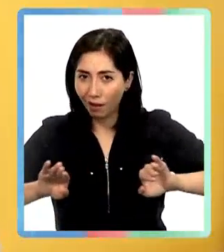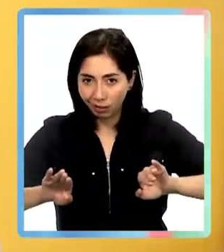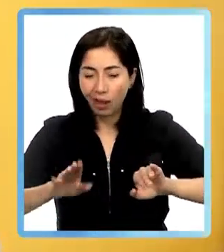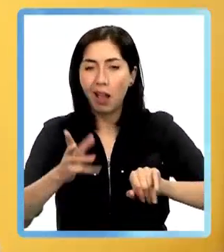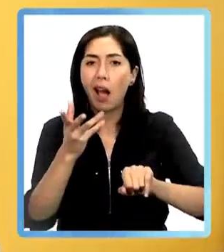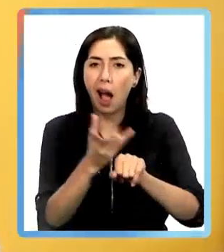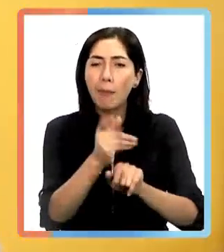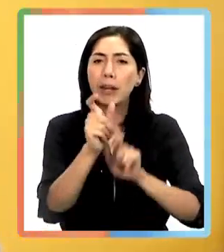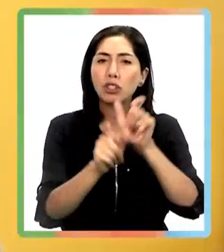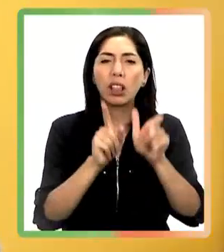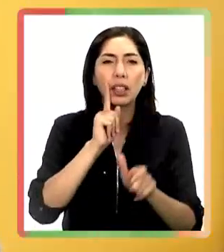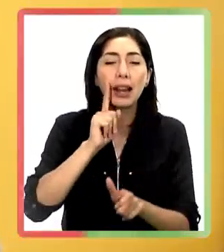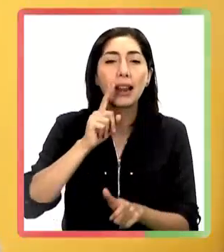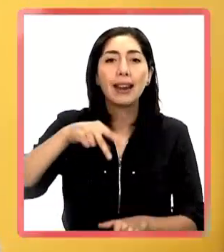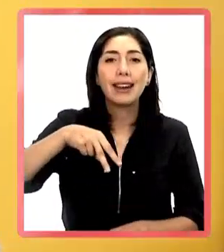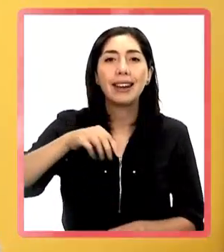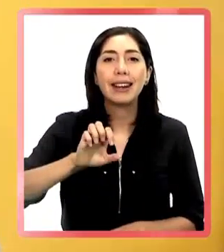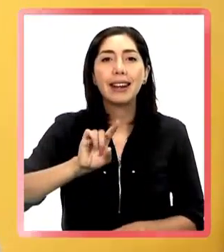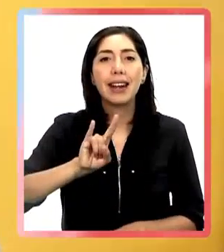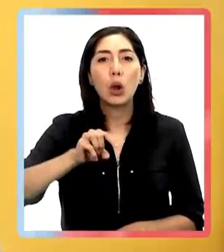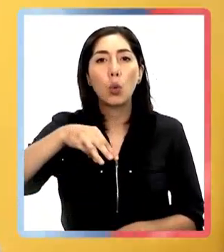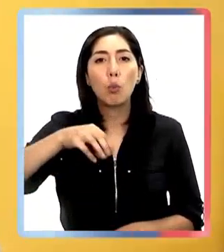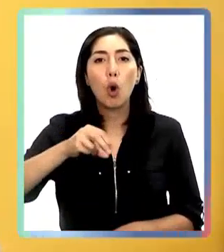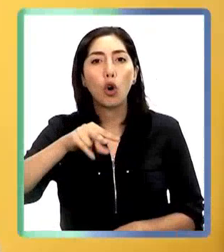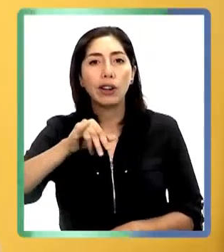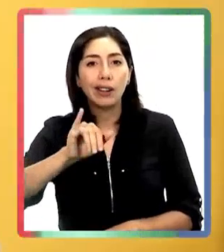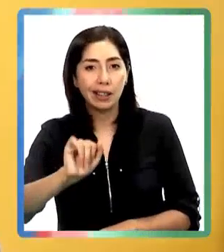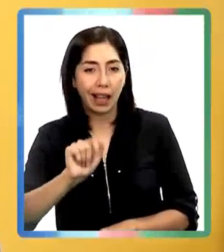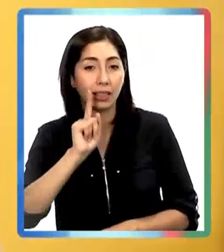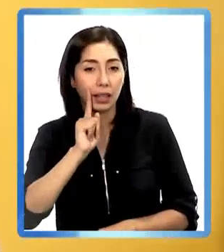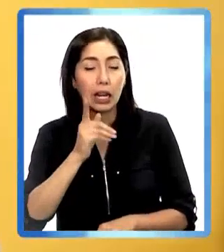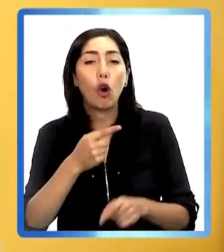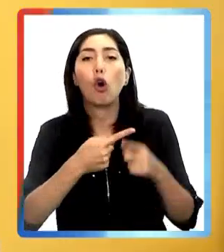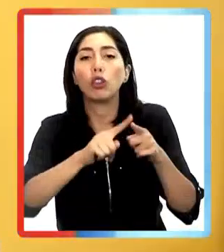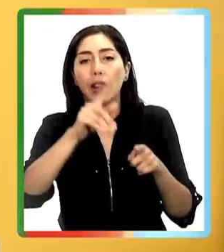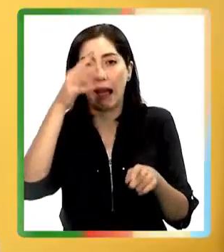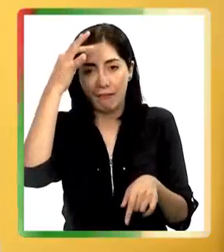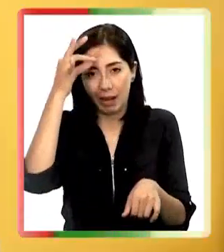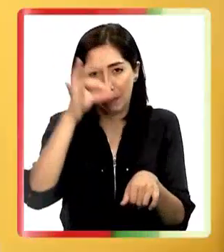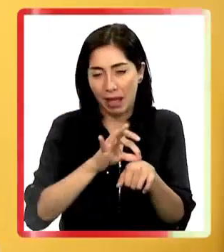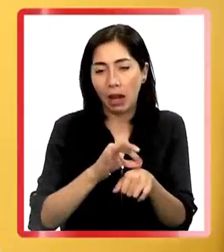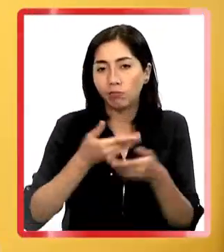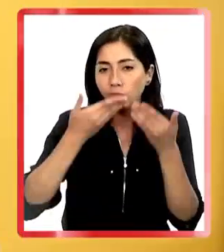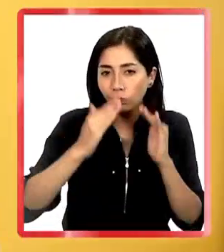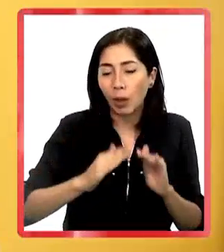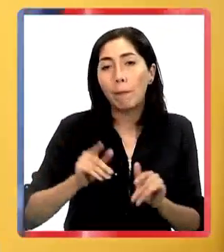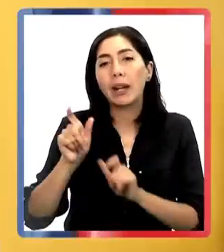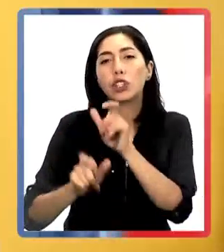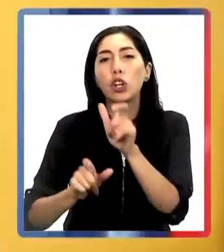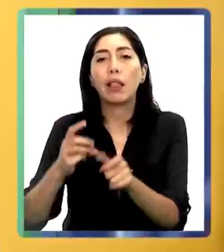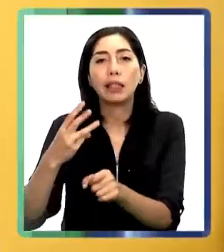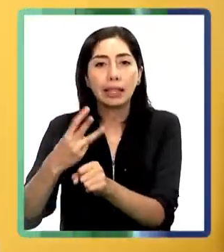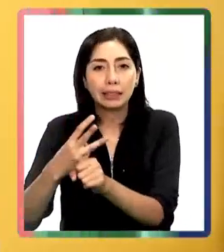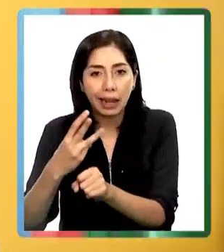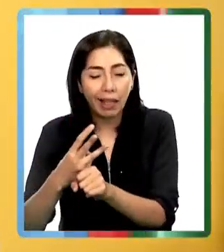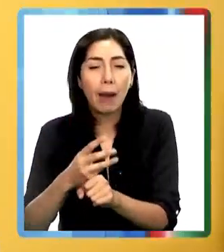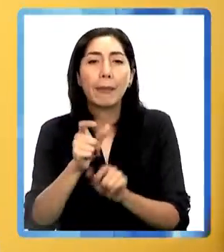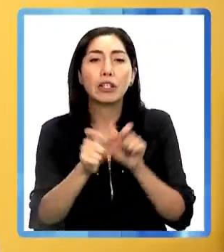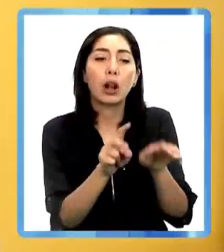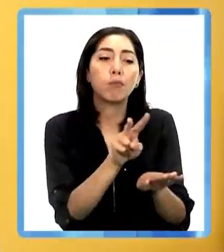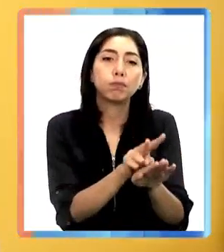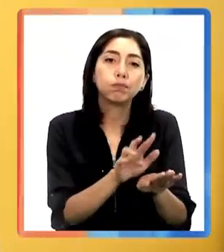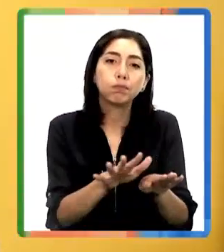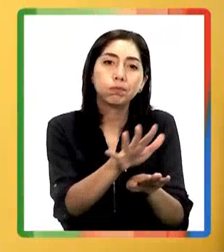pacientes que están ingresando con neumonías, pero son pacientes que tienen patología de base respiratoria. Pacientes de tercera edad, pacientes